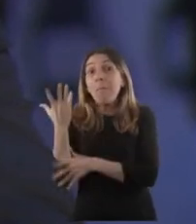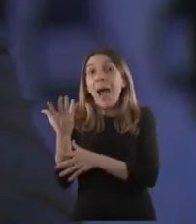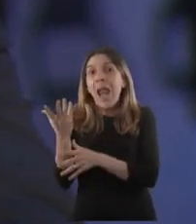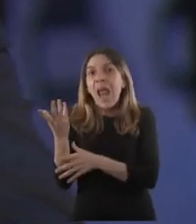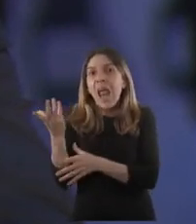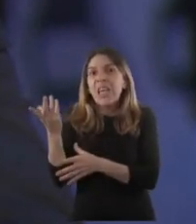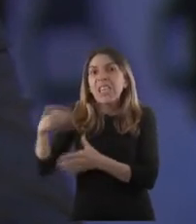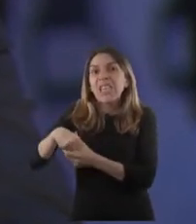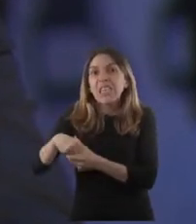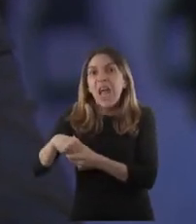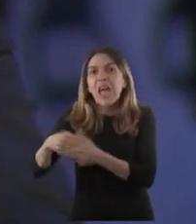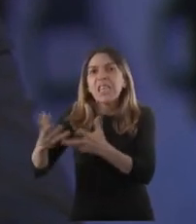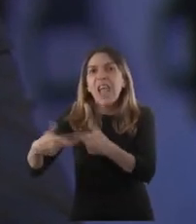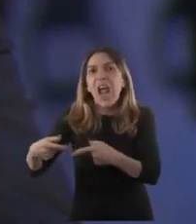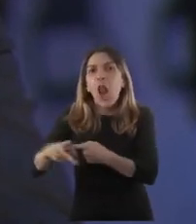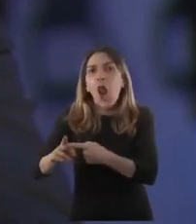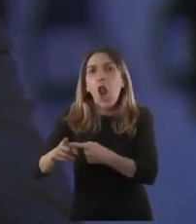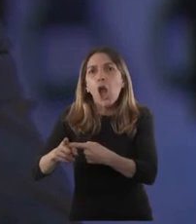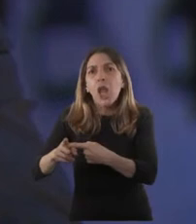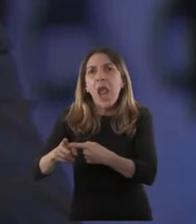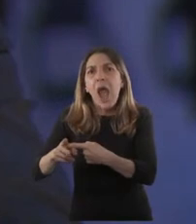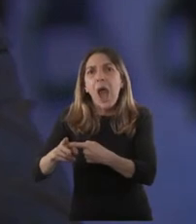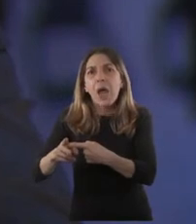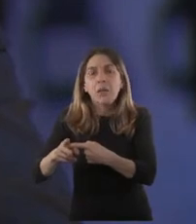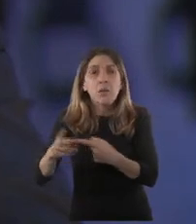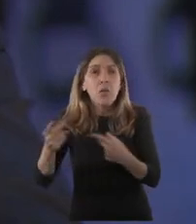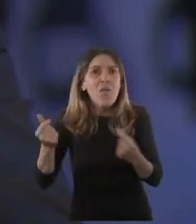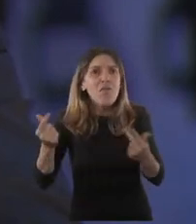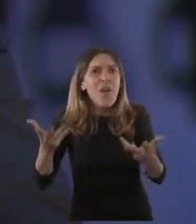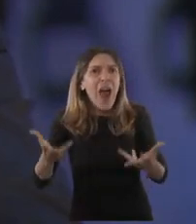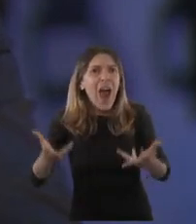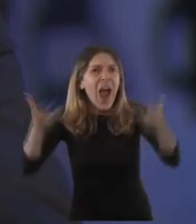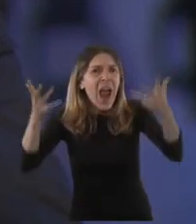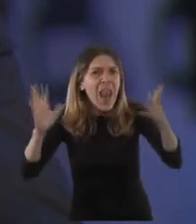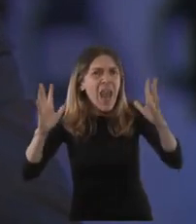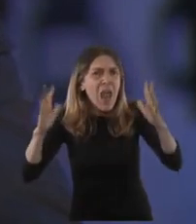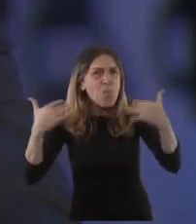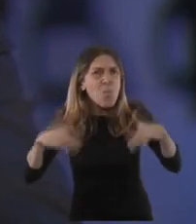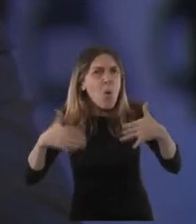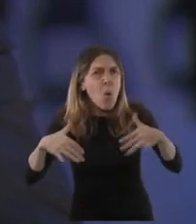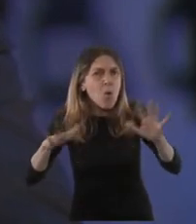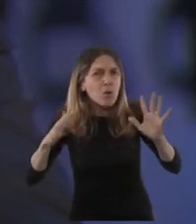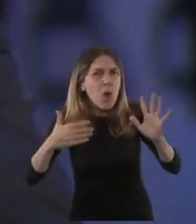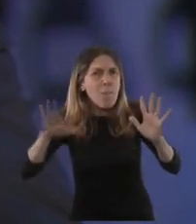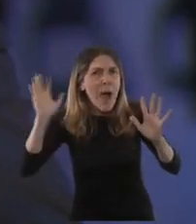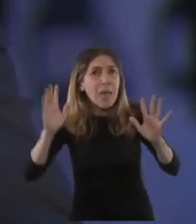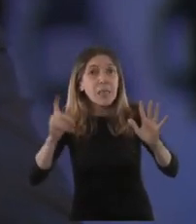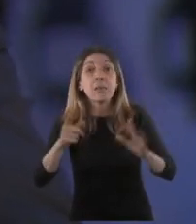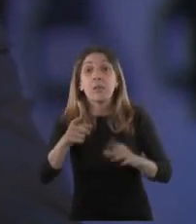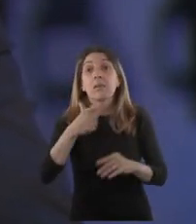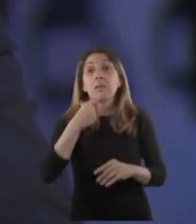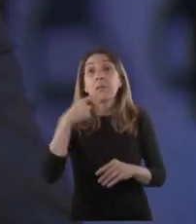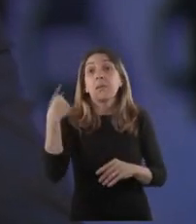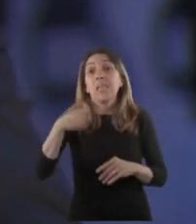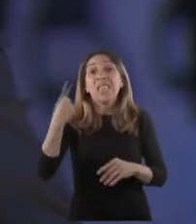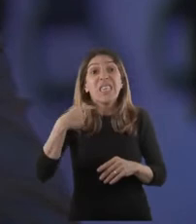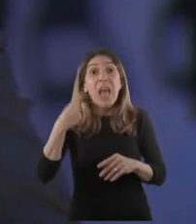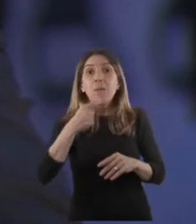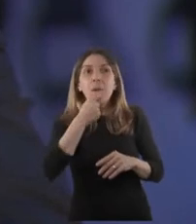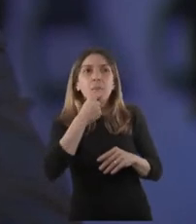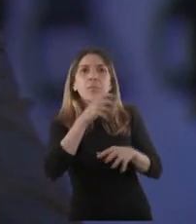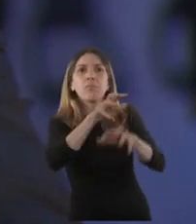dar un alto valor a cada una de sus producciones. Desde cada explotación